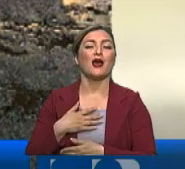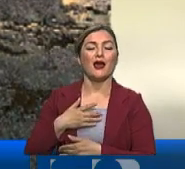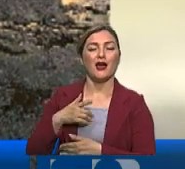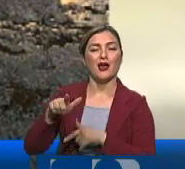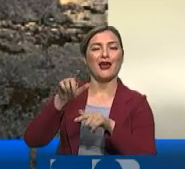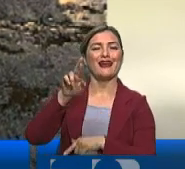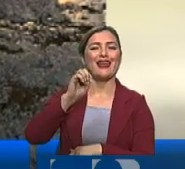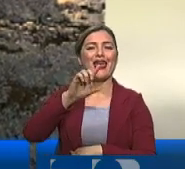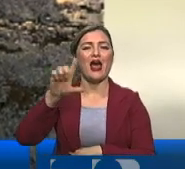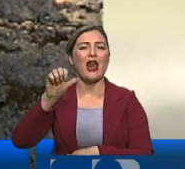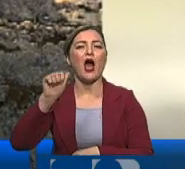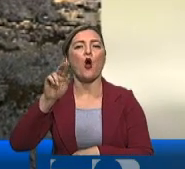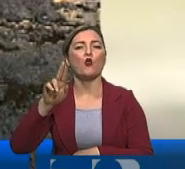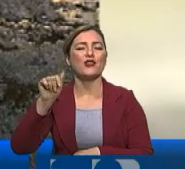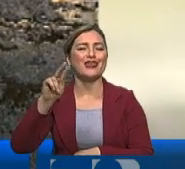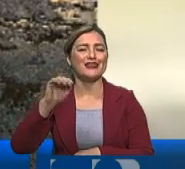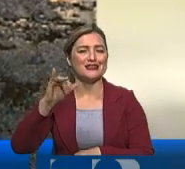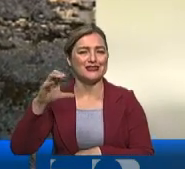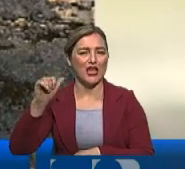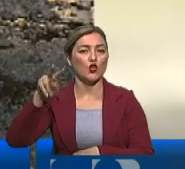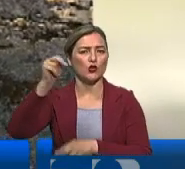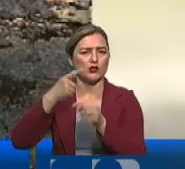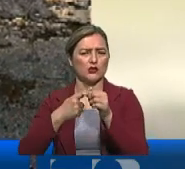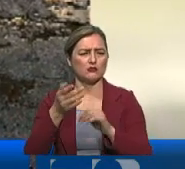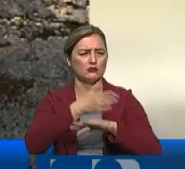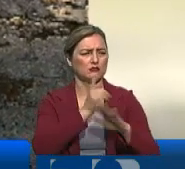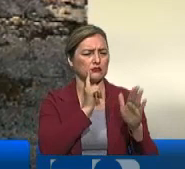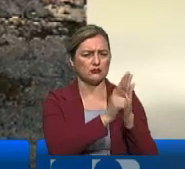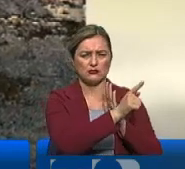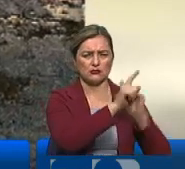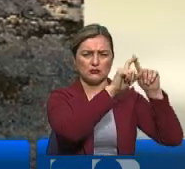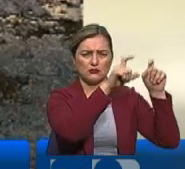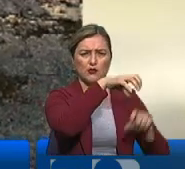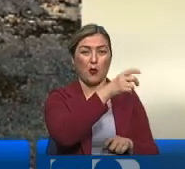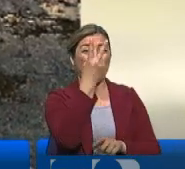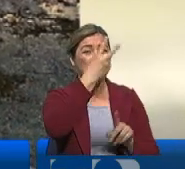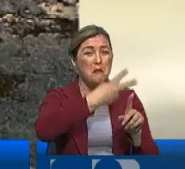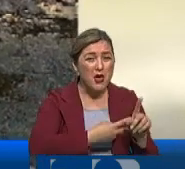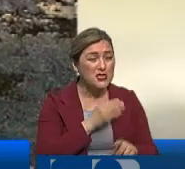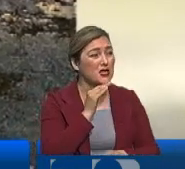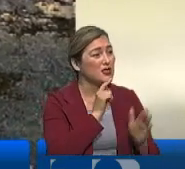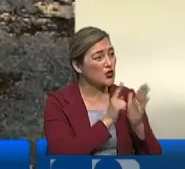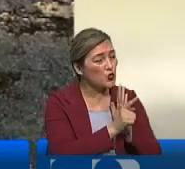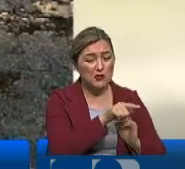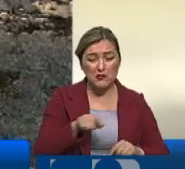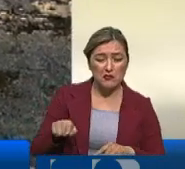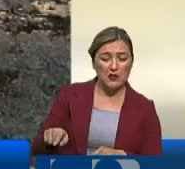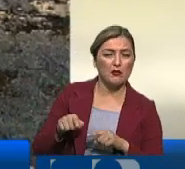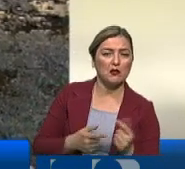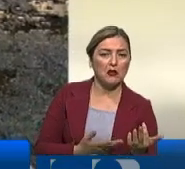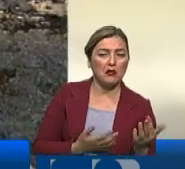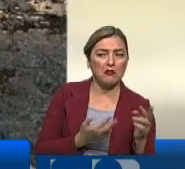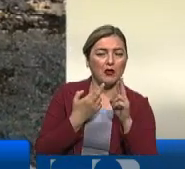Real Audiencia en el norte de Quito aseguran que reportaron el daño a la empresa de agua potable hace más de 2 meses. Sin embargo, hasta el momento no